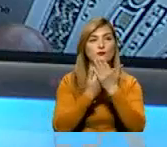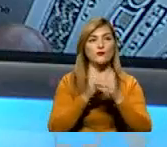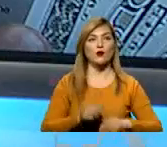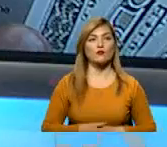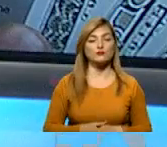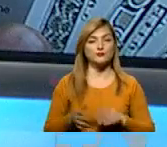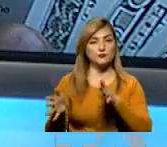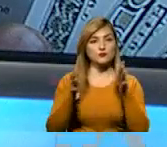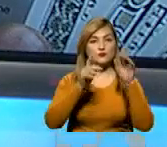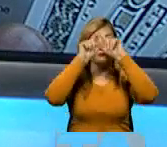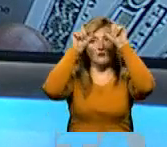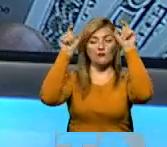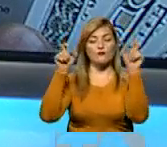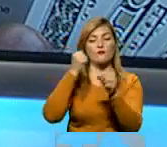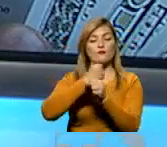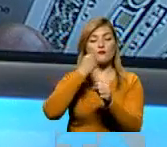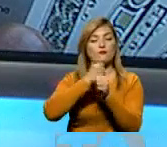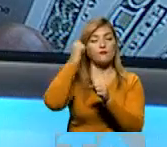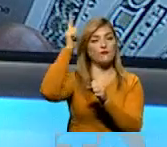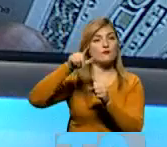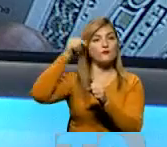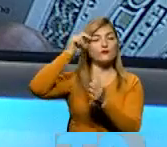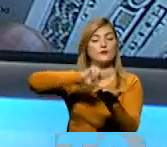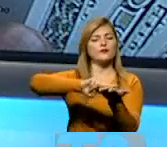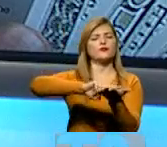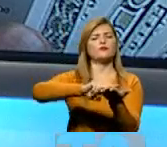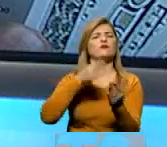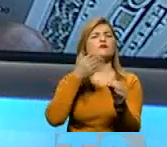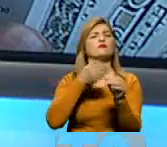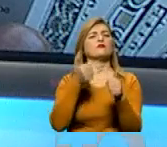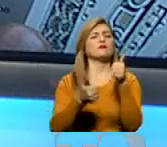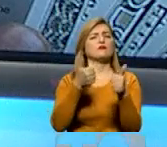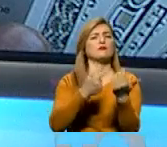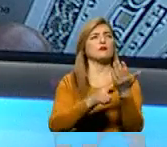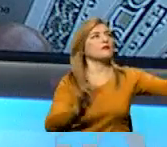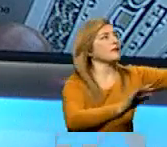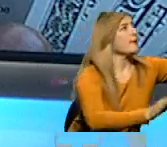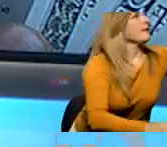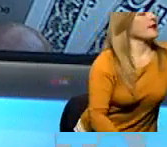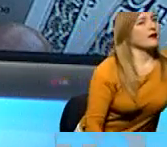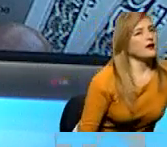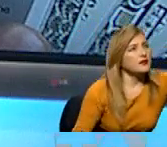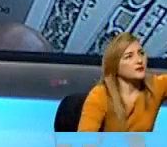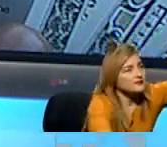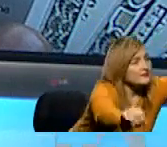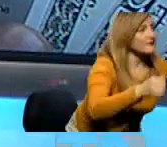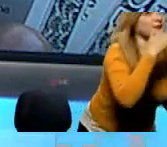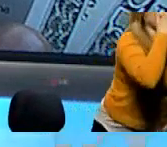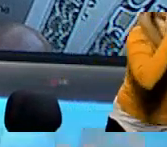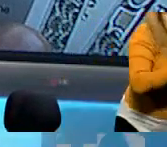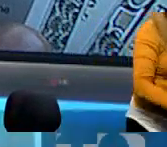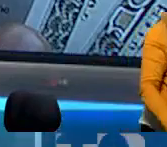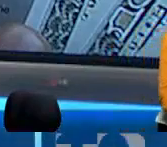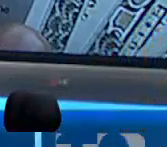En otro tema, empresarios, trabajadores y gobiernos se reúnen para decidir sobre el salario básico unificado para el año 2021.